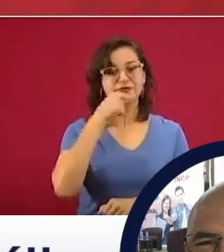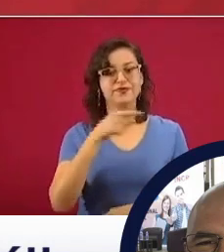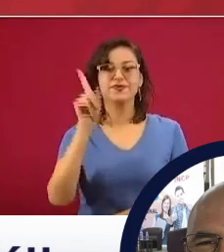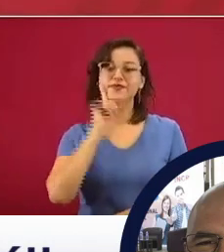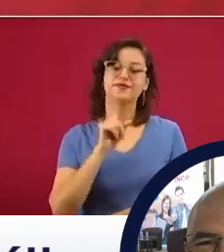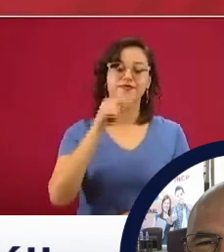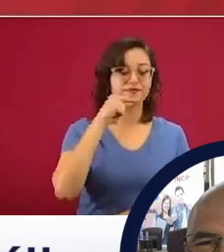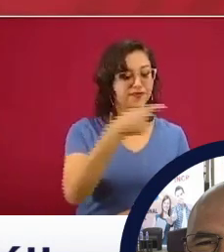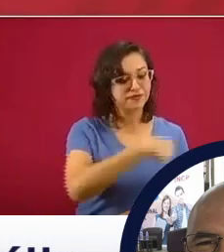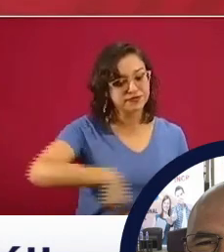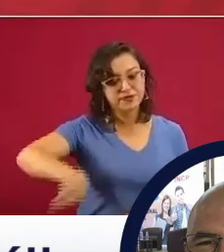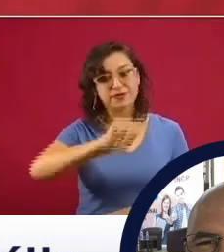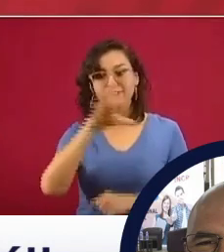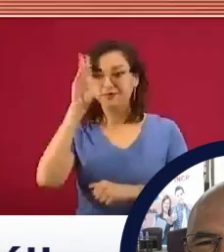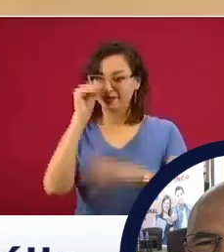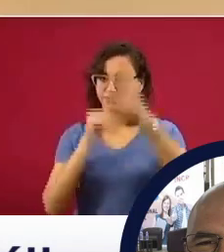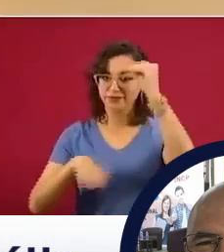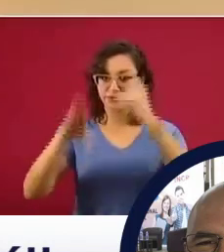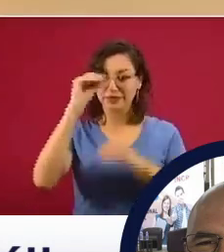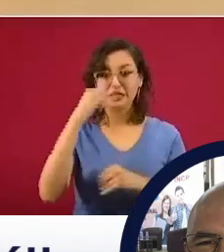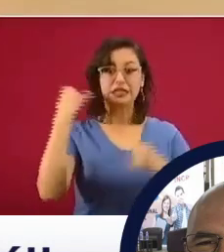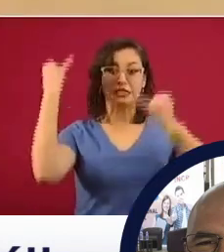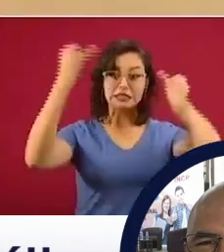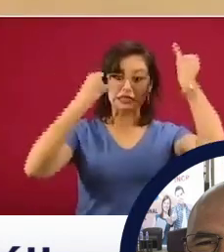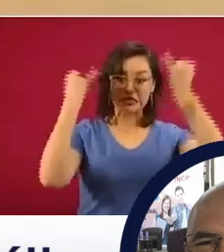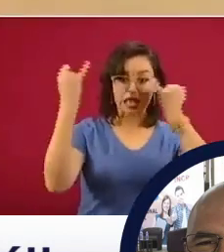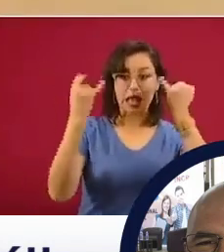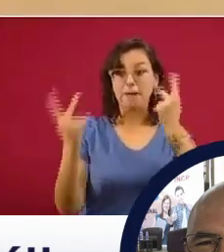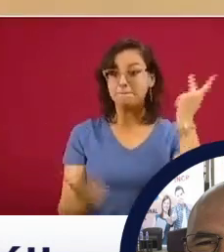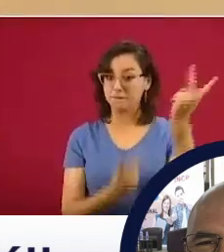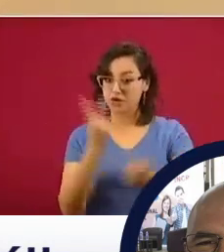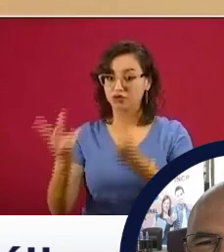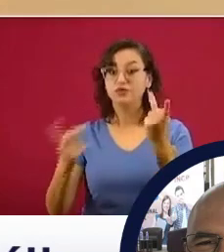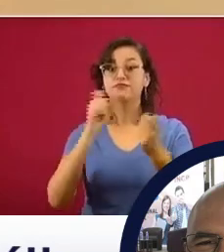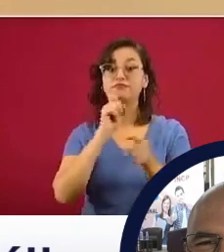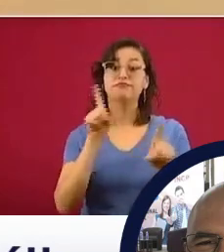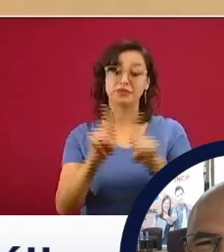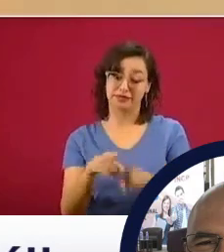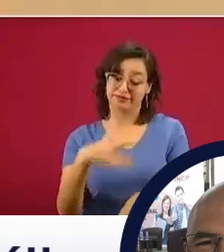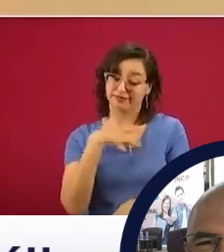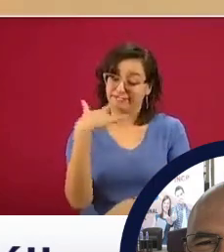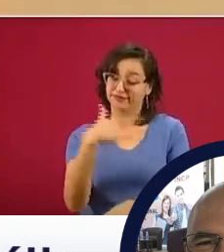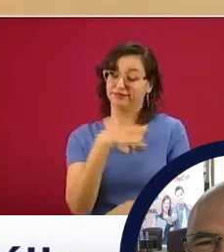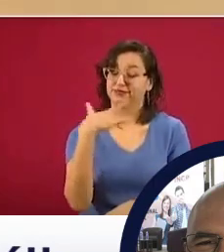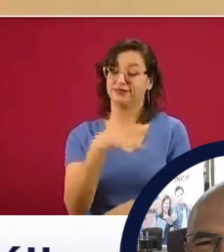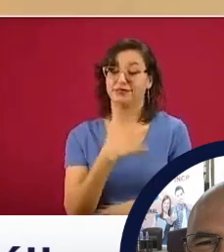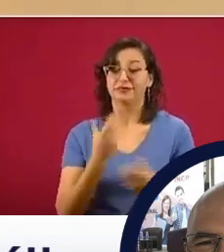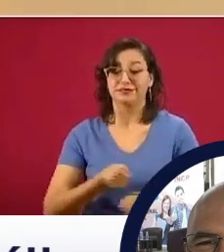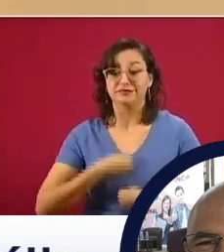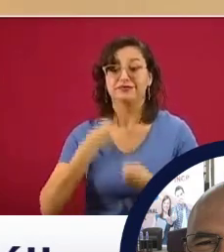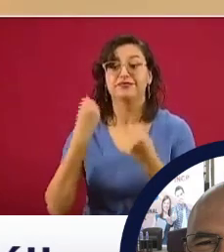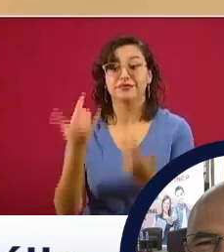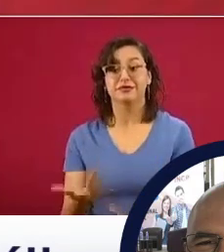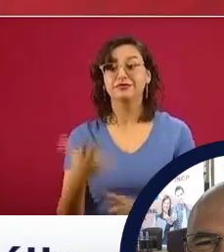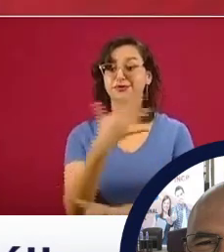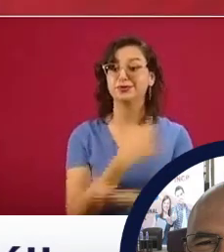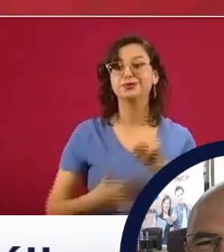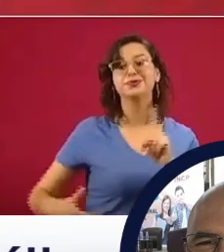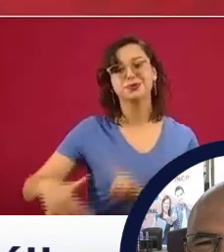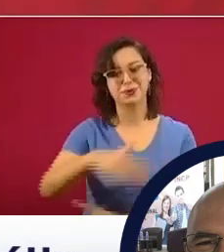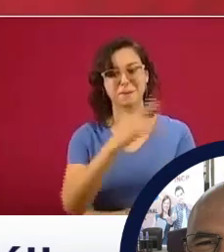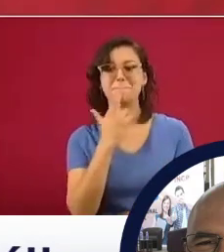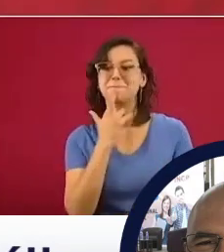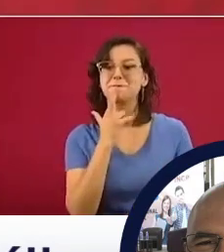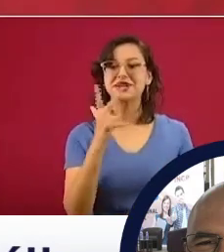punto por punto, desde la organización, desde cómo se llevó a cabo, desde un gatel